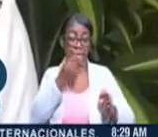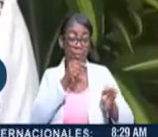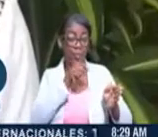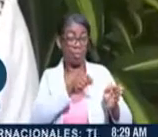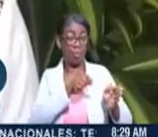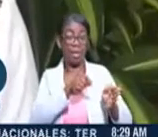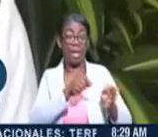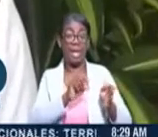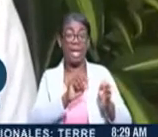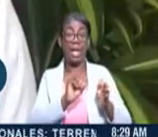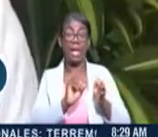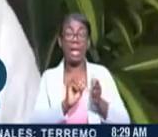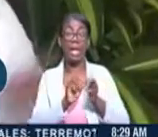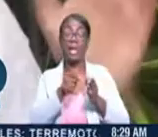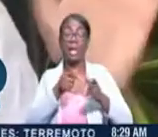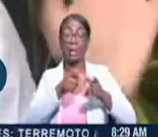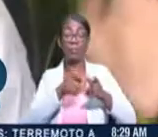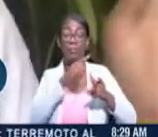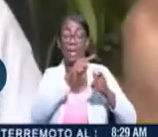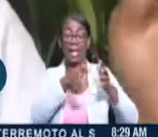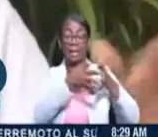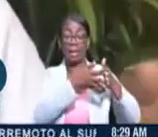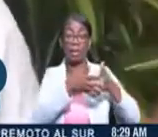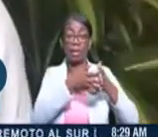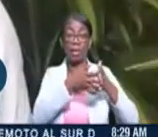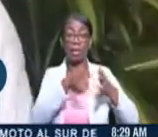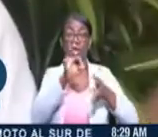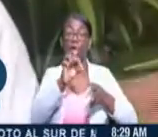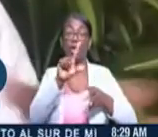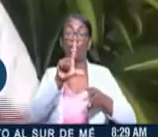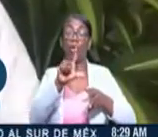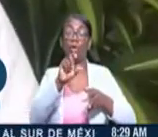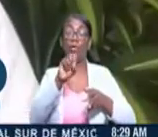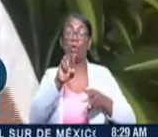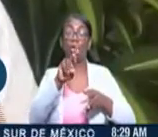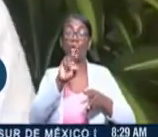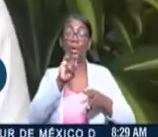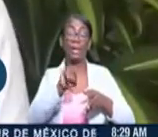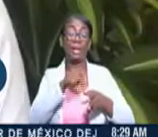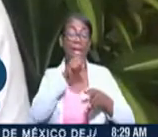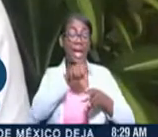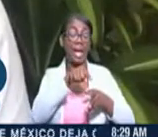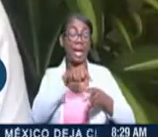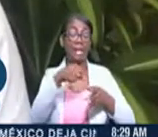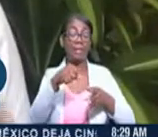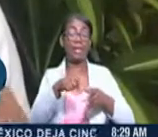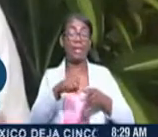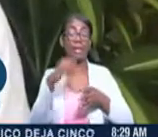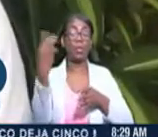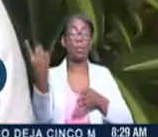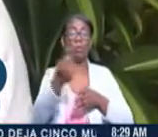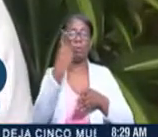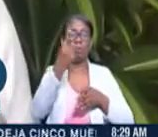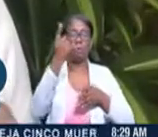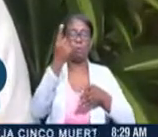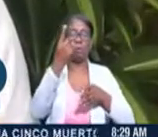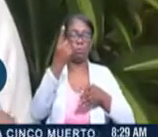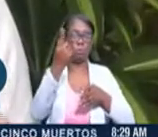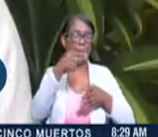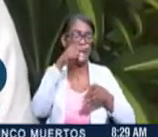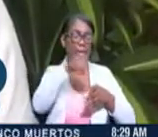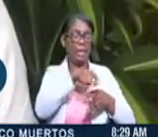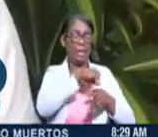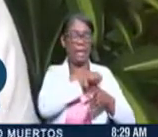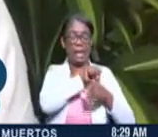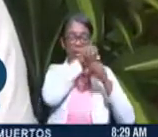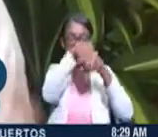la Florida y que hubo un huracán y llegaron al mar. Actualmente en Panamá el pez león se ha